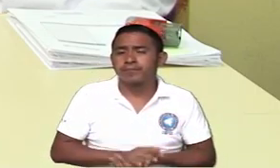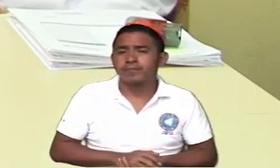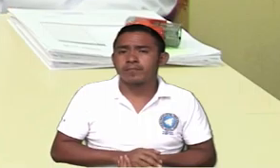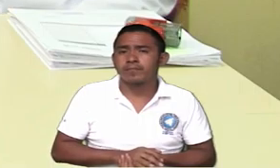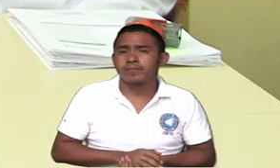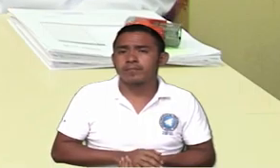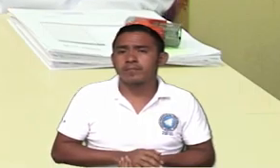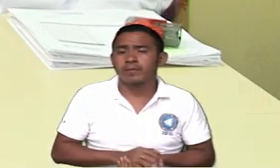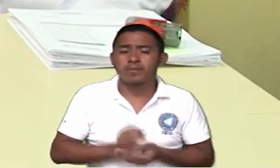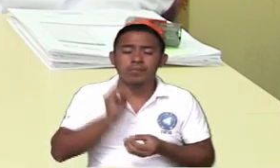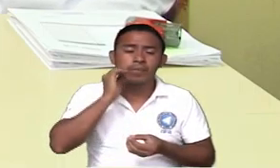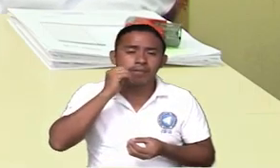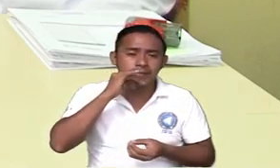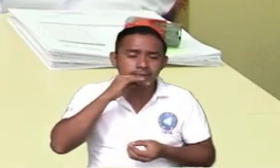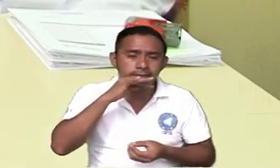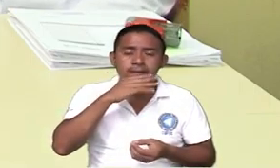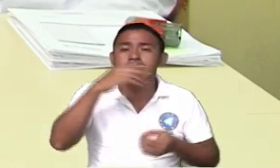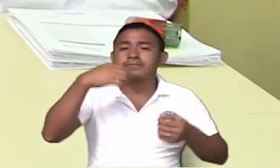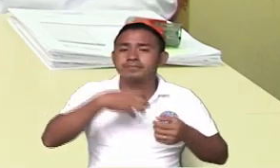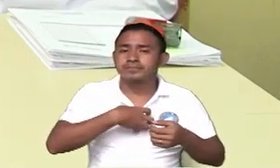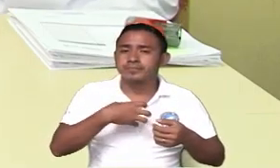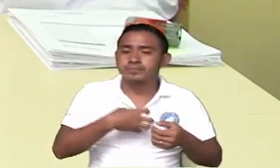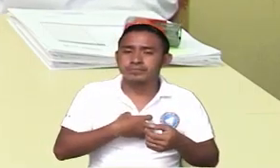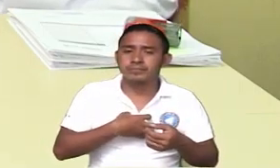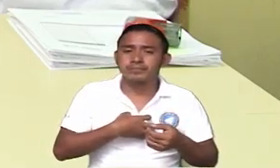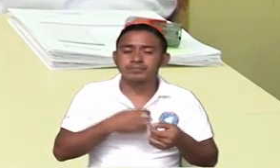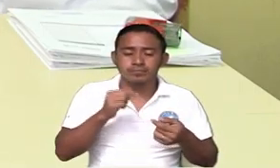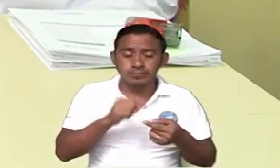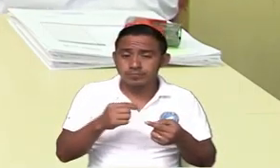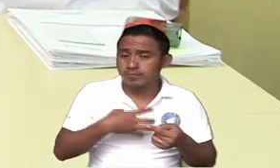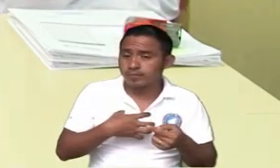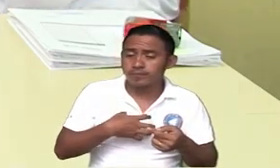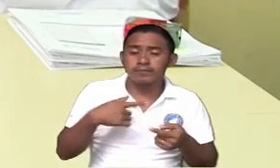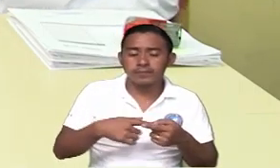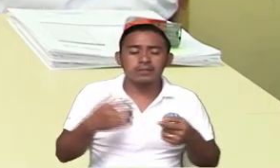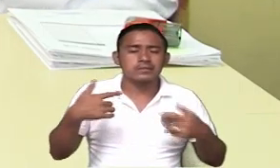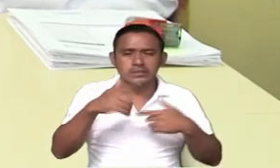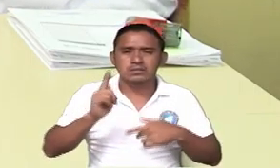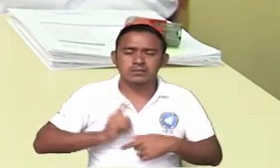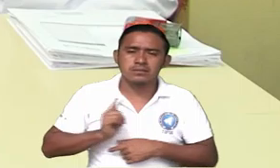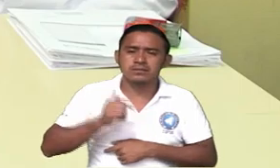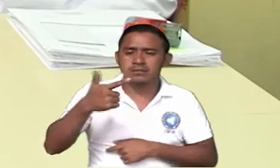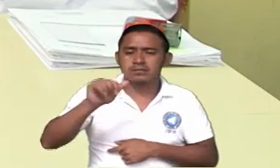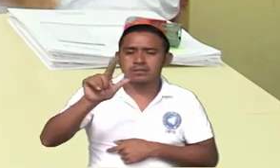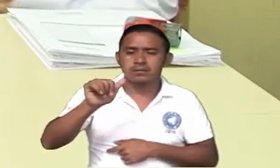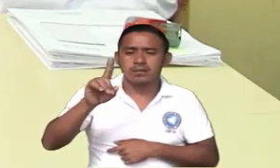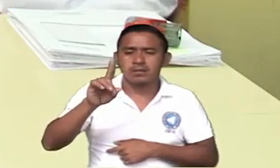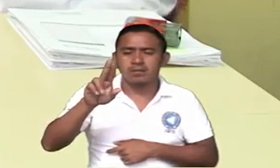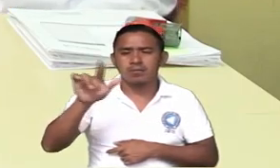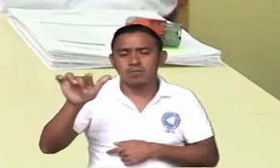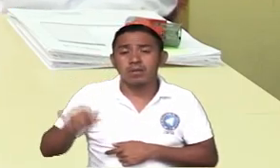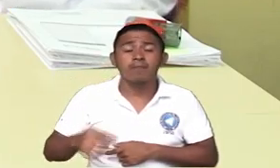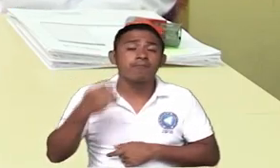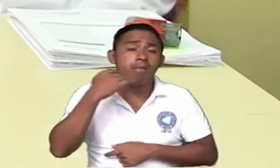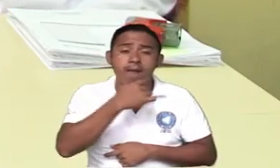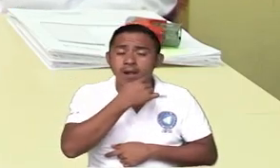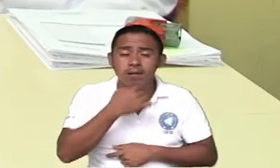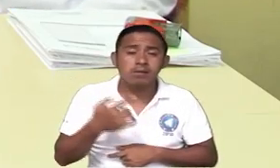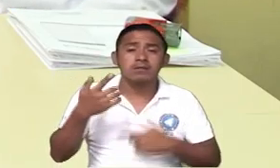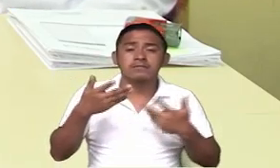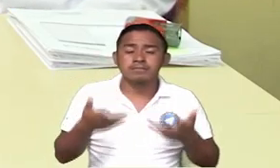es un fluido que se genera a través de las glándulas que se encuentran en la lengua, unas glándulas salivales que se encuentran en la lengua.